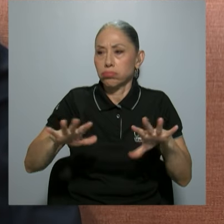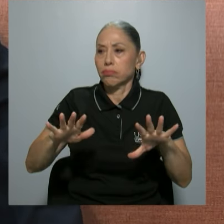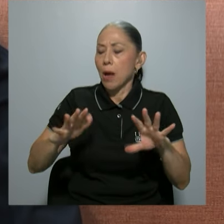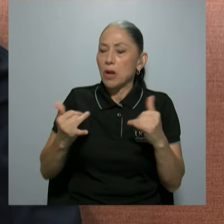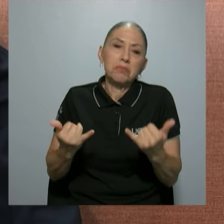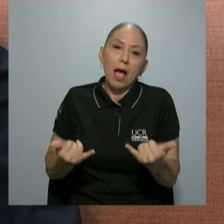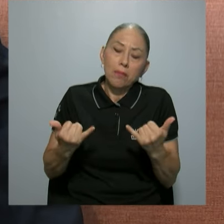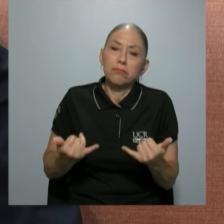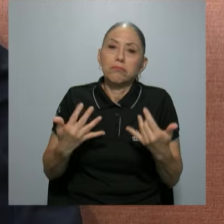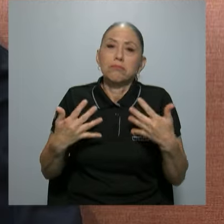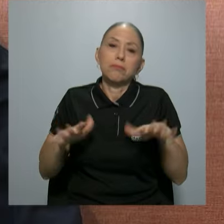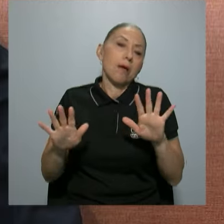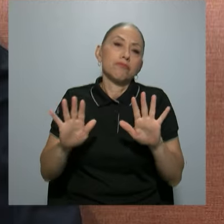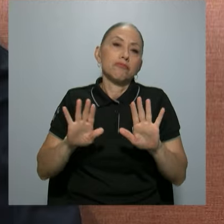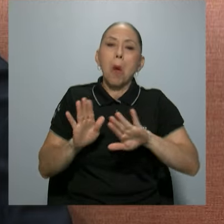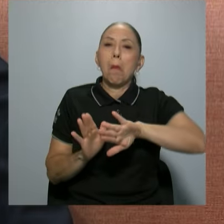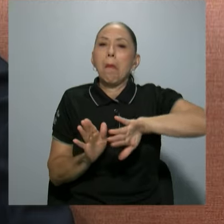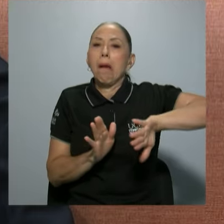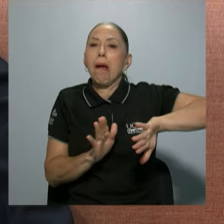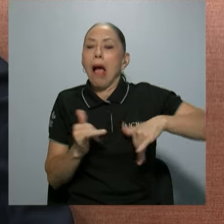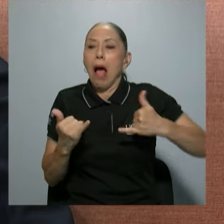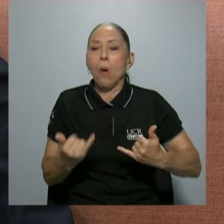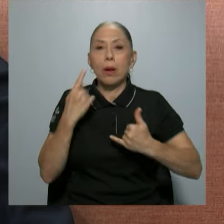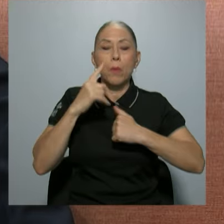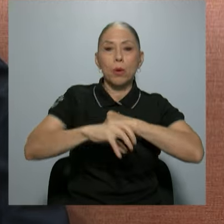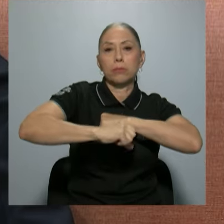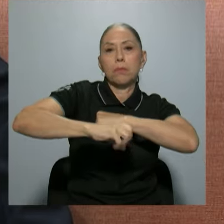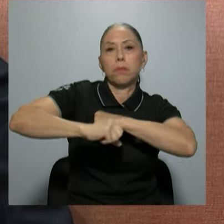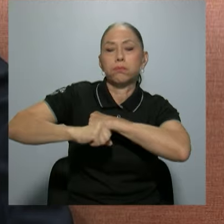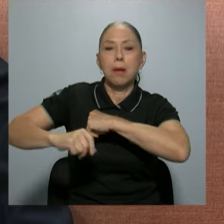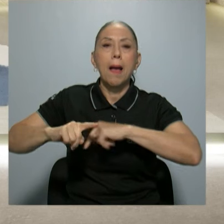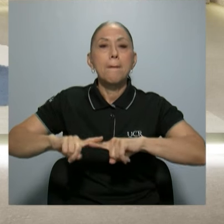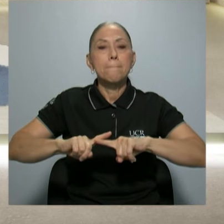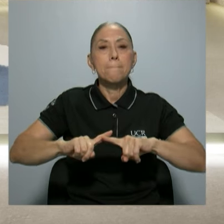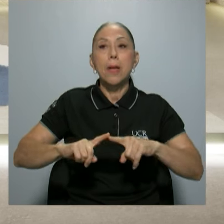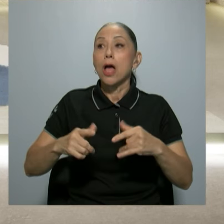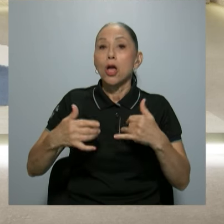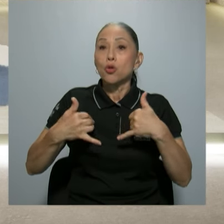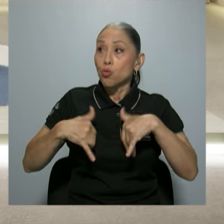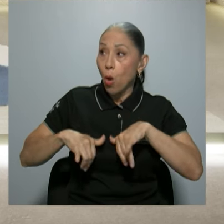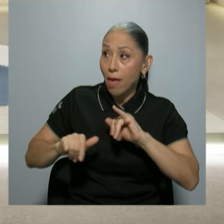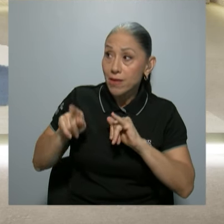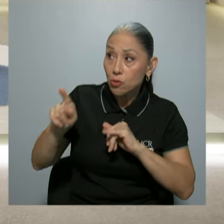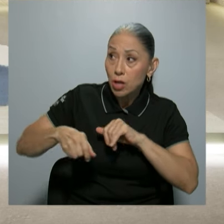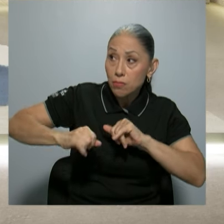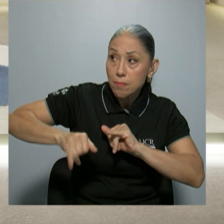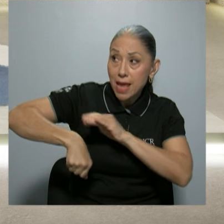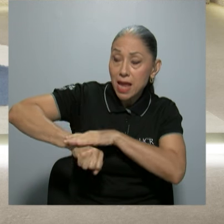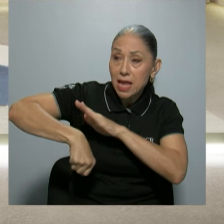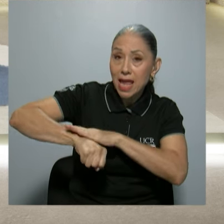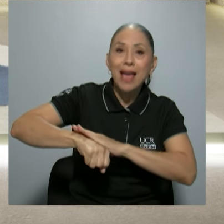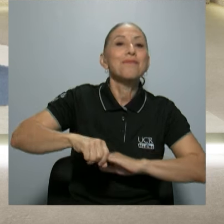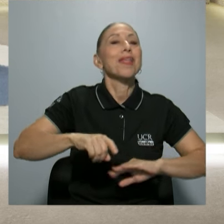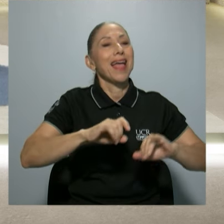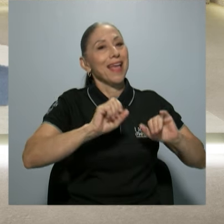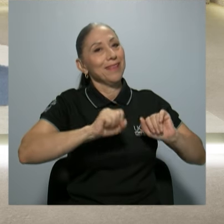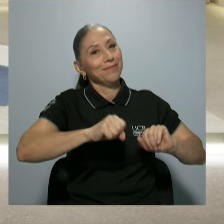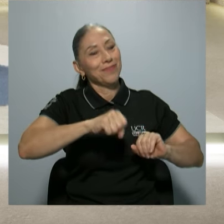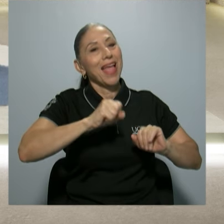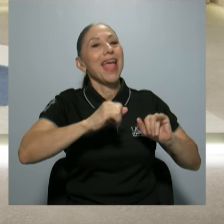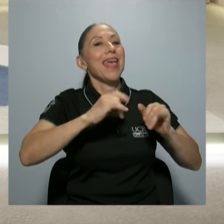he tenido que dejar eso en estos días por la campaña, pero cuando... Todavía me jenguea. Pero en 3 equipos juego de